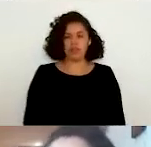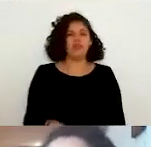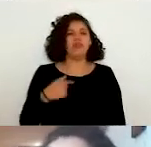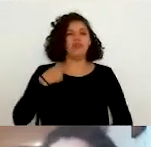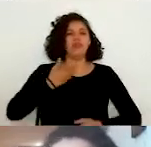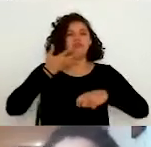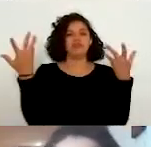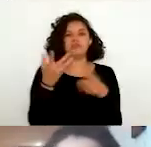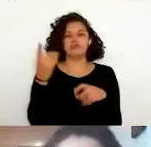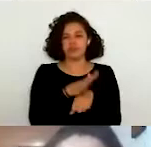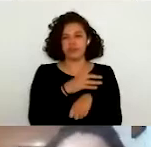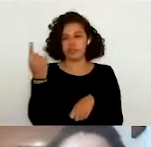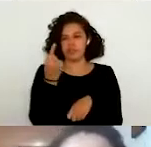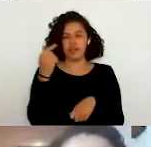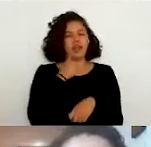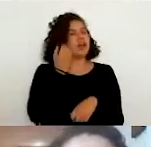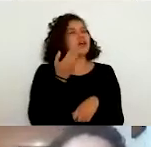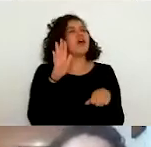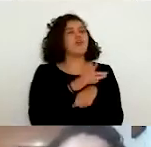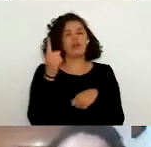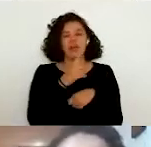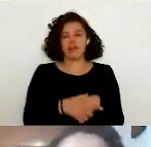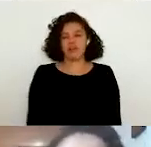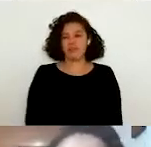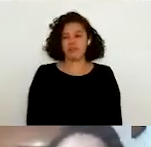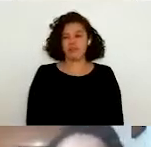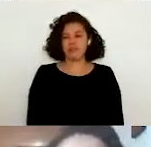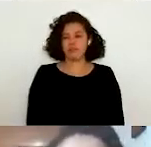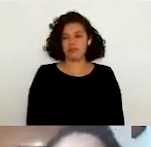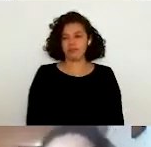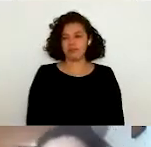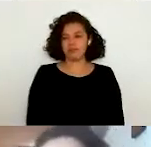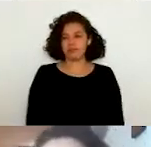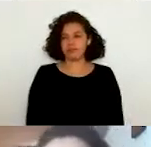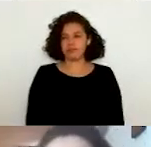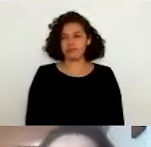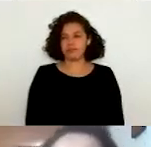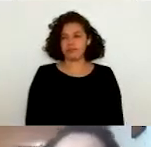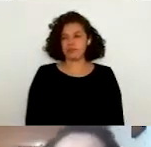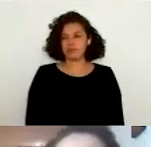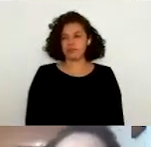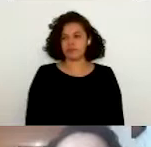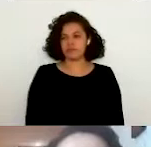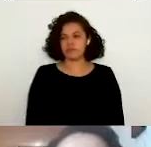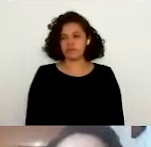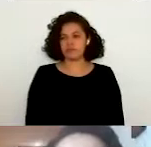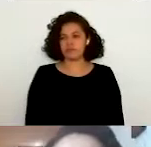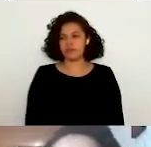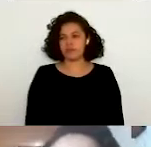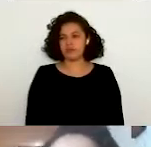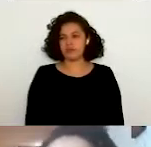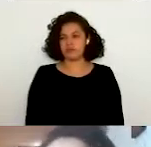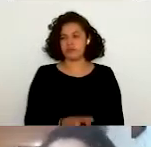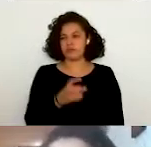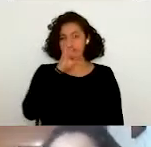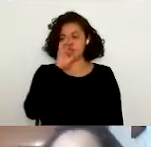qué lo quiero hacer en este proyecto? Esto nos da un poco acerca o nos respondería hacia la naturaleza y el